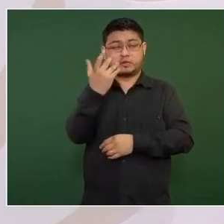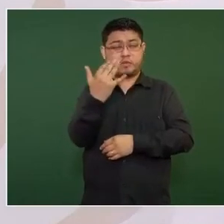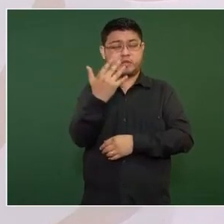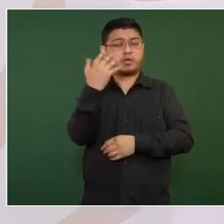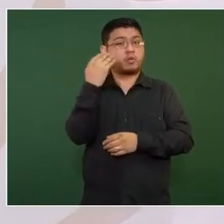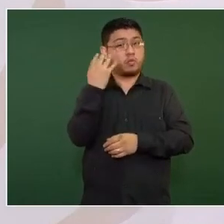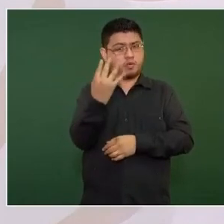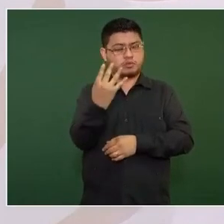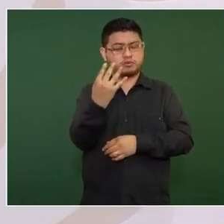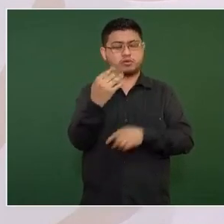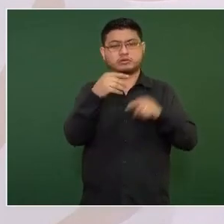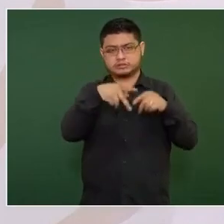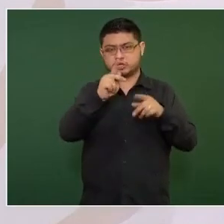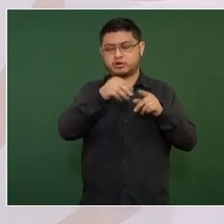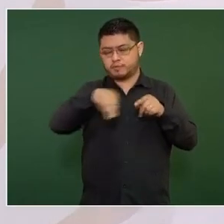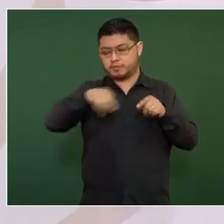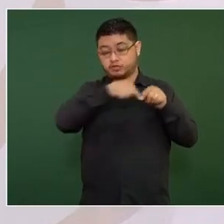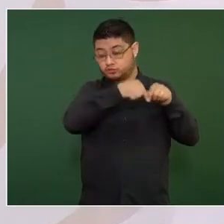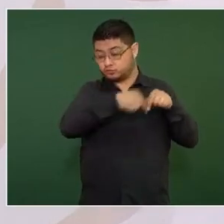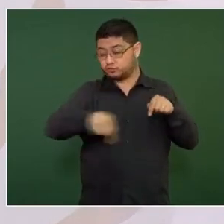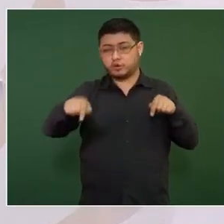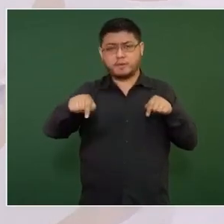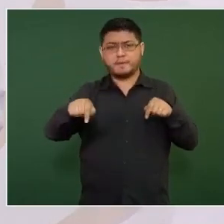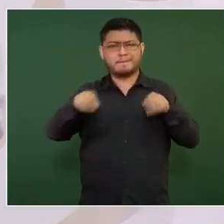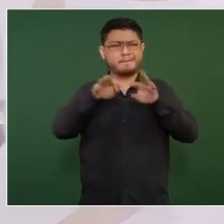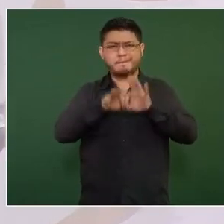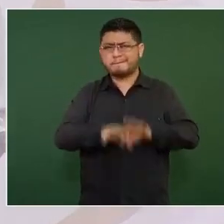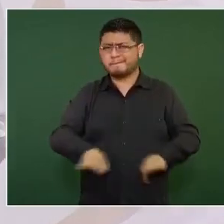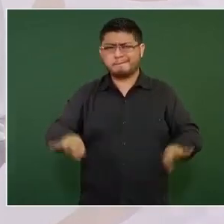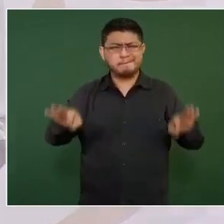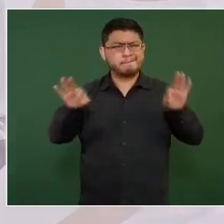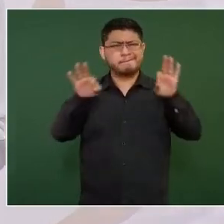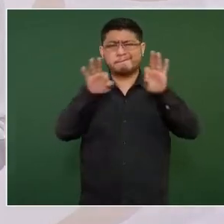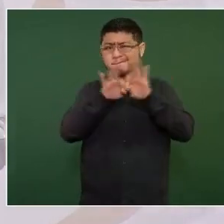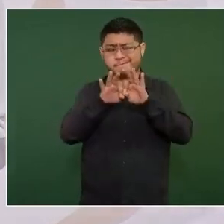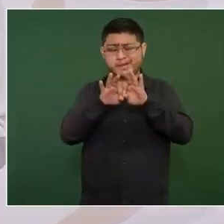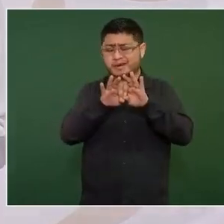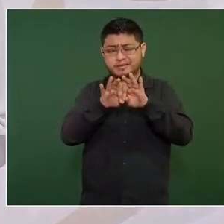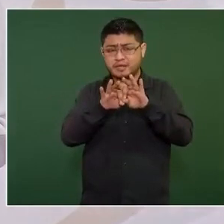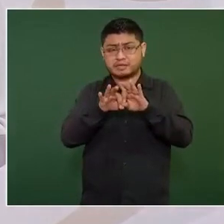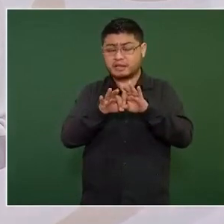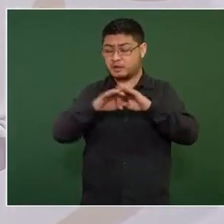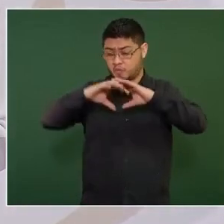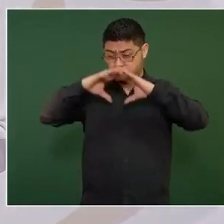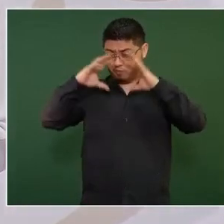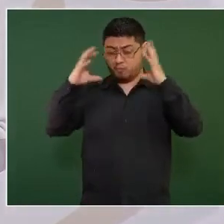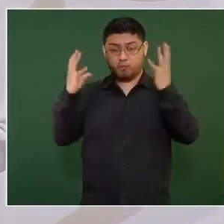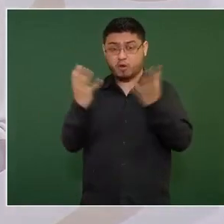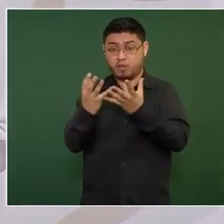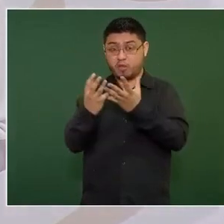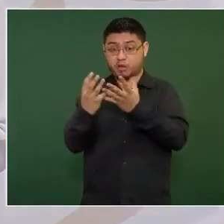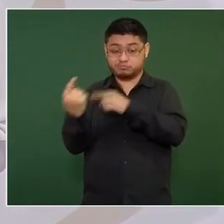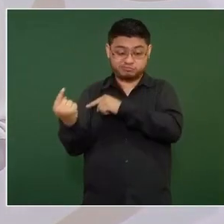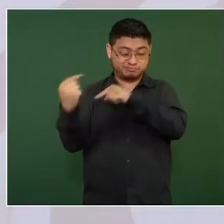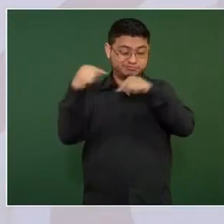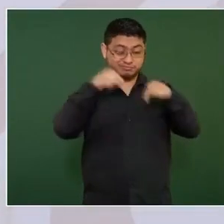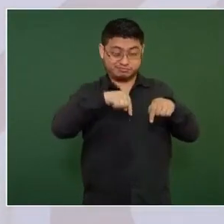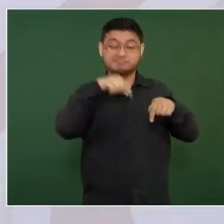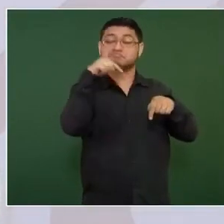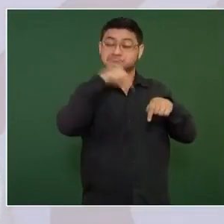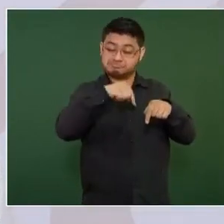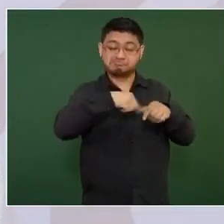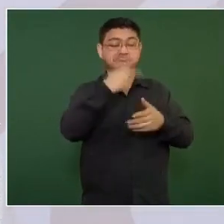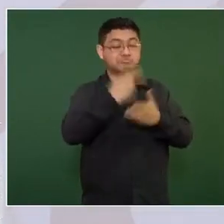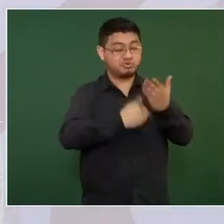1.554 kilómetros es la más importante que se esté construyendo en el mundo, esta